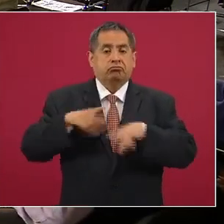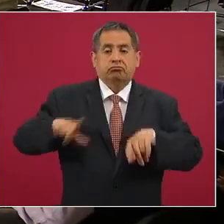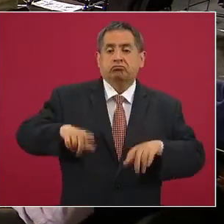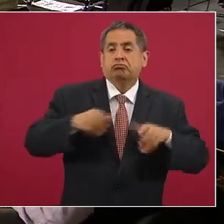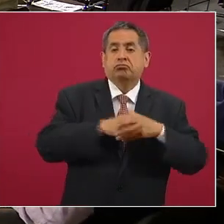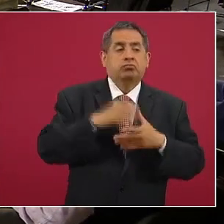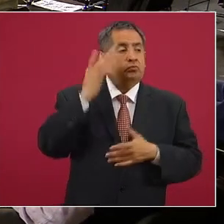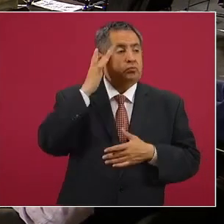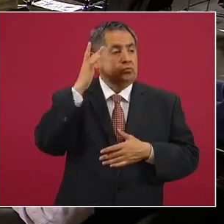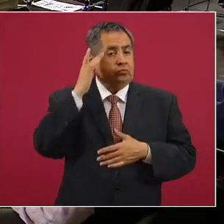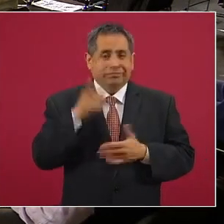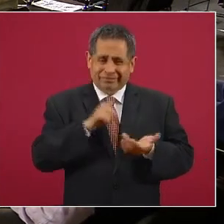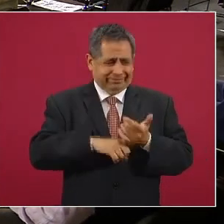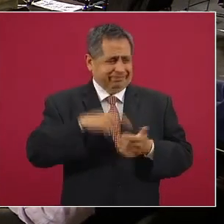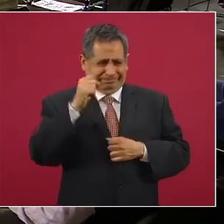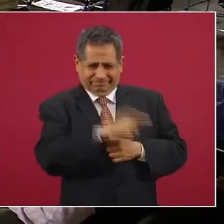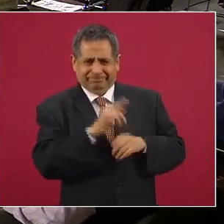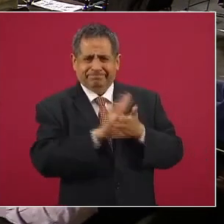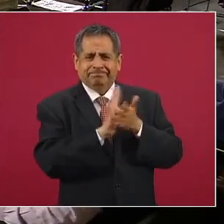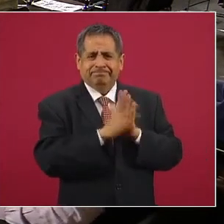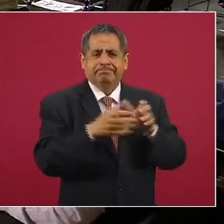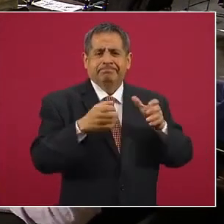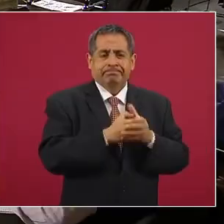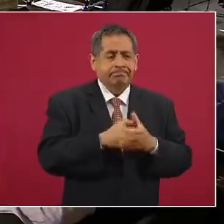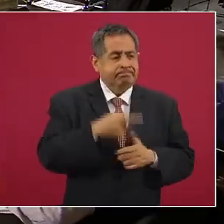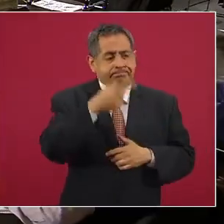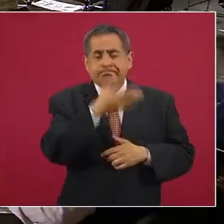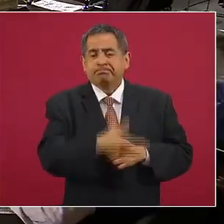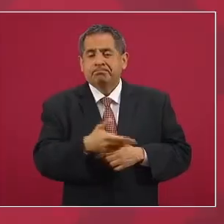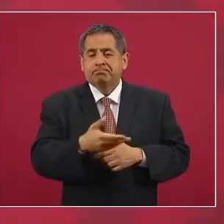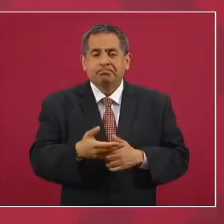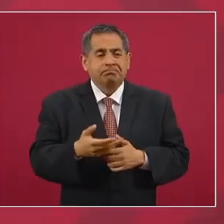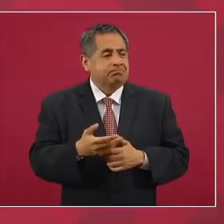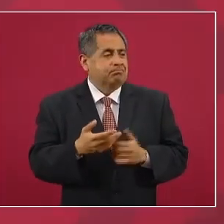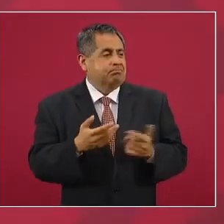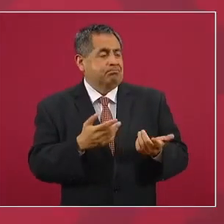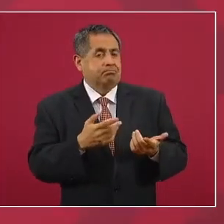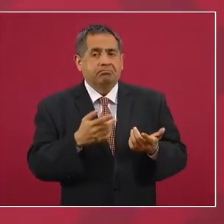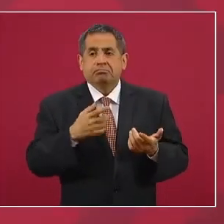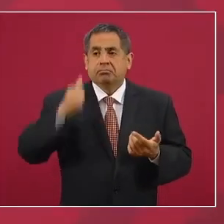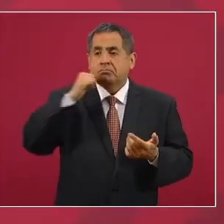Lo que pasa es que esos ni siquiera perdían su respetabilidad.